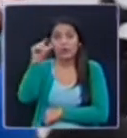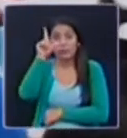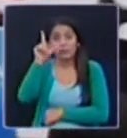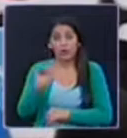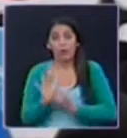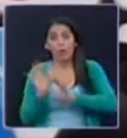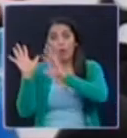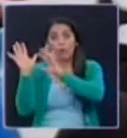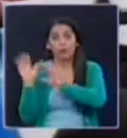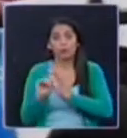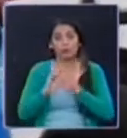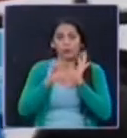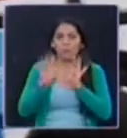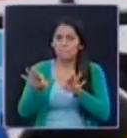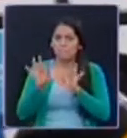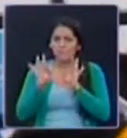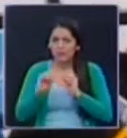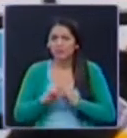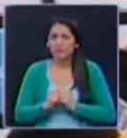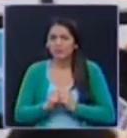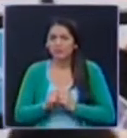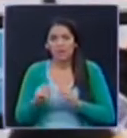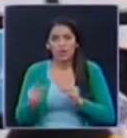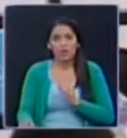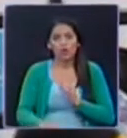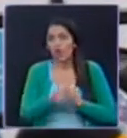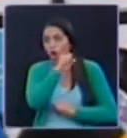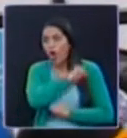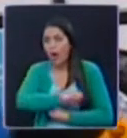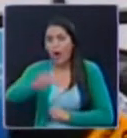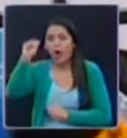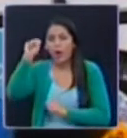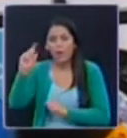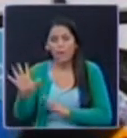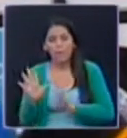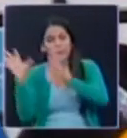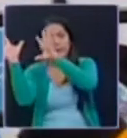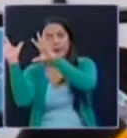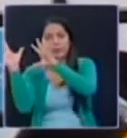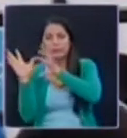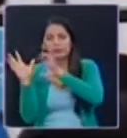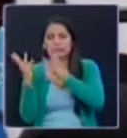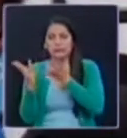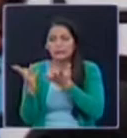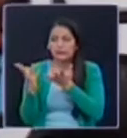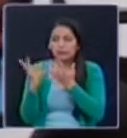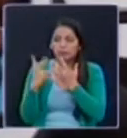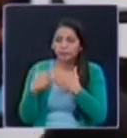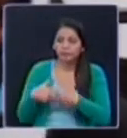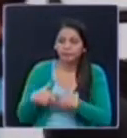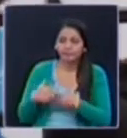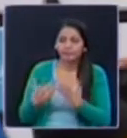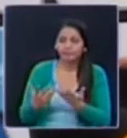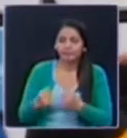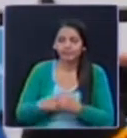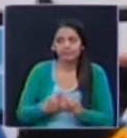figura, sacó las que tenía que sacar. Por ahí nosotros también no tuvimos fino en ese último